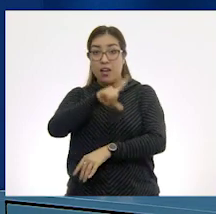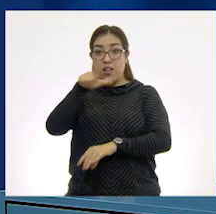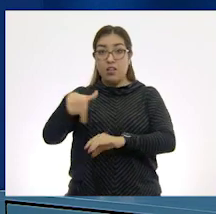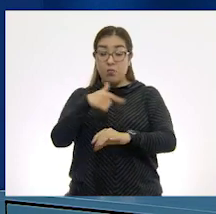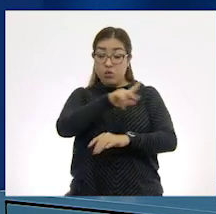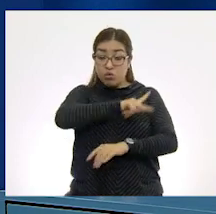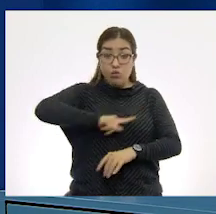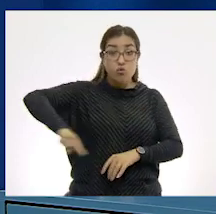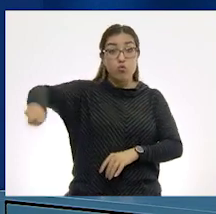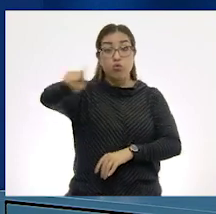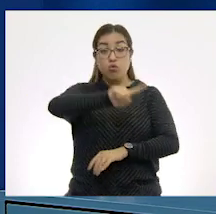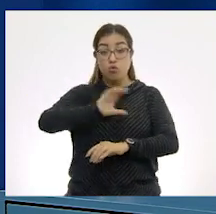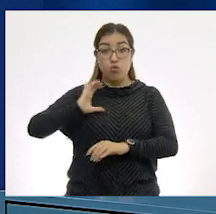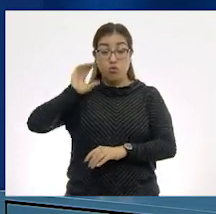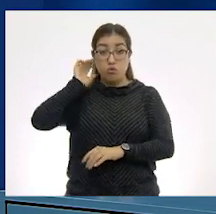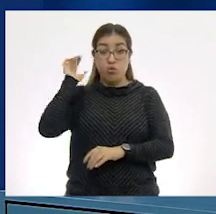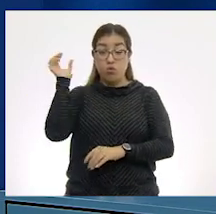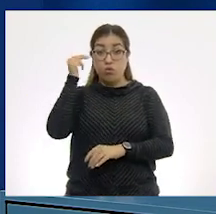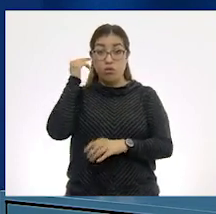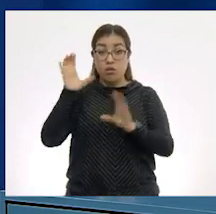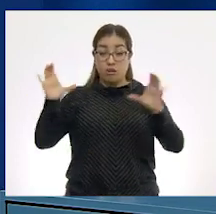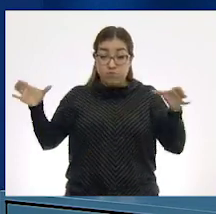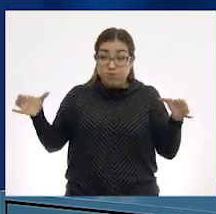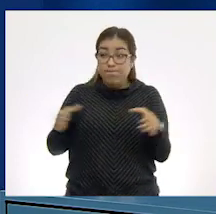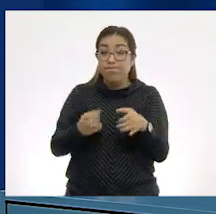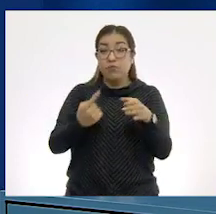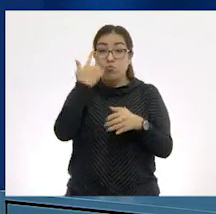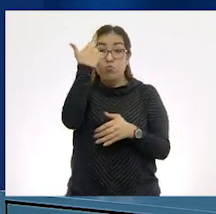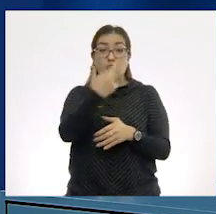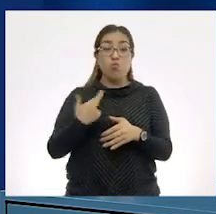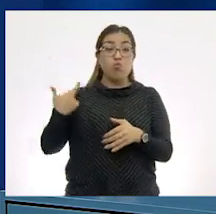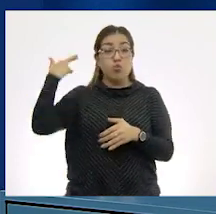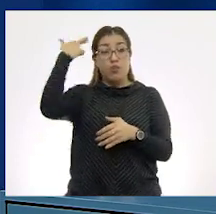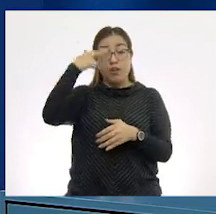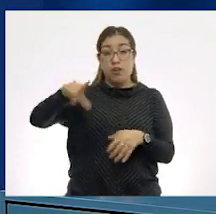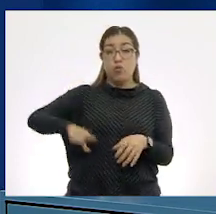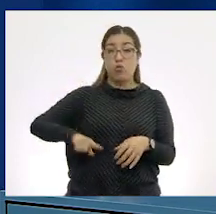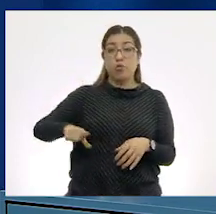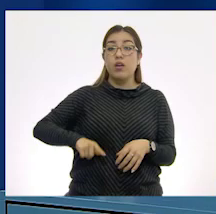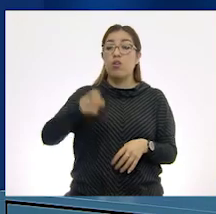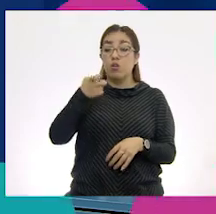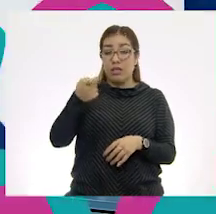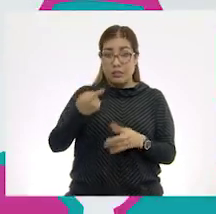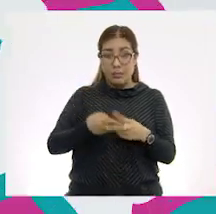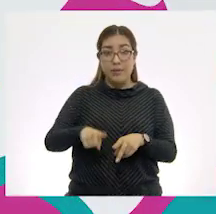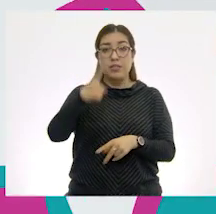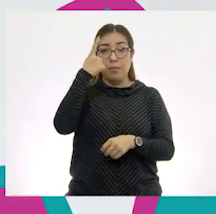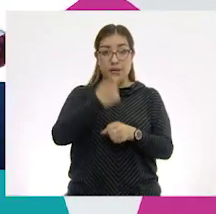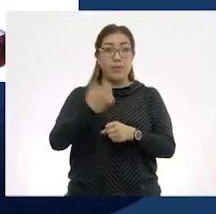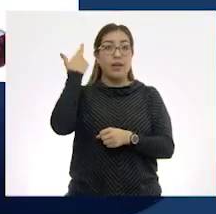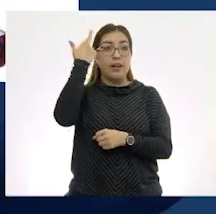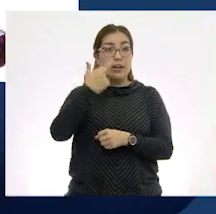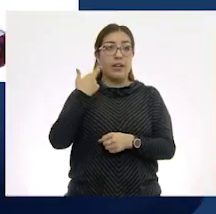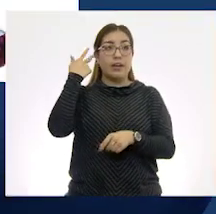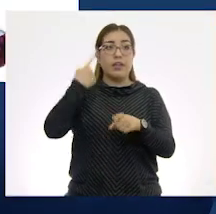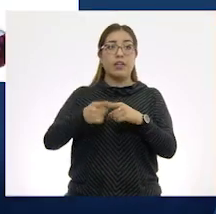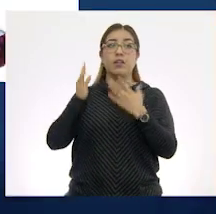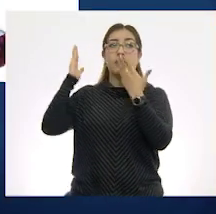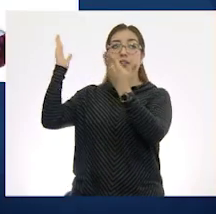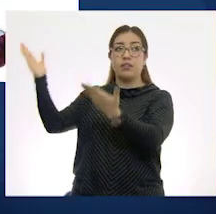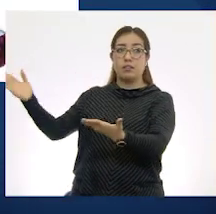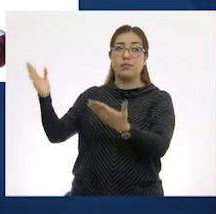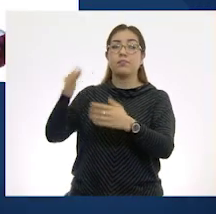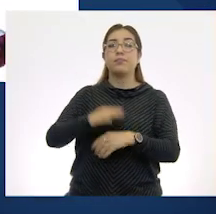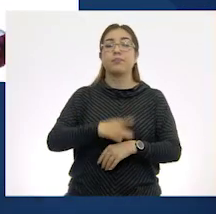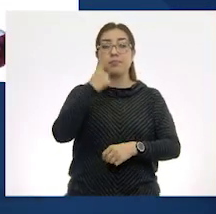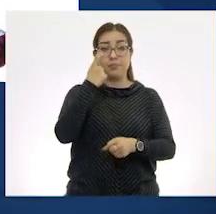toda China en un solo imperio. Así fue como apareció el primer imperio chino, a cargo del emperador Sheng,